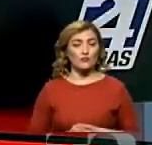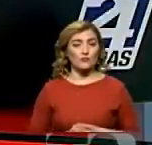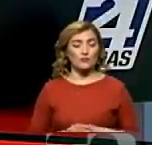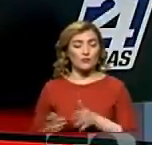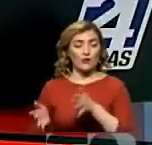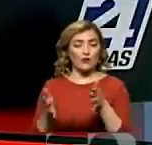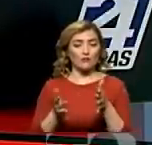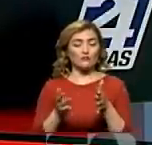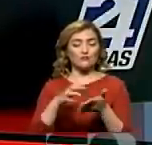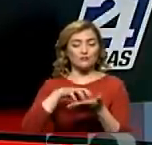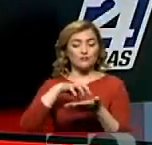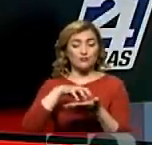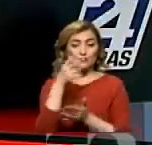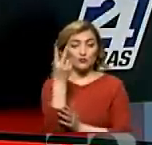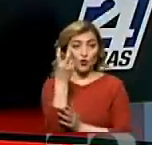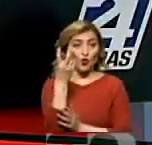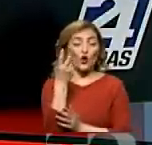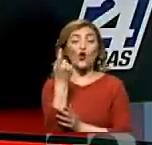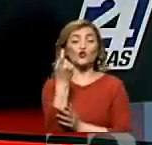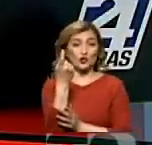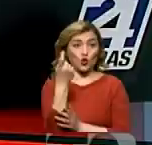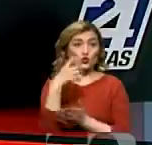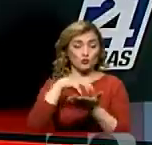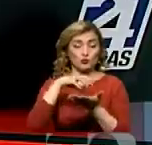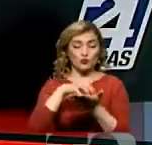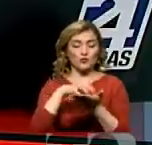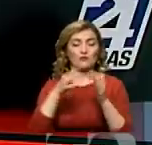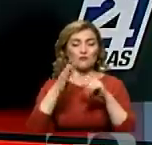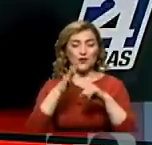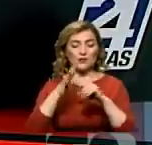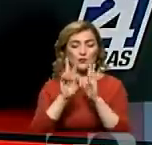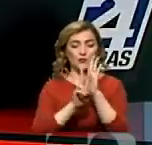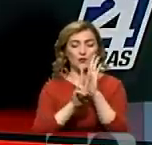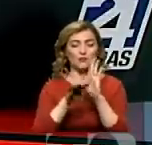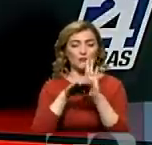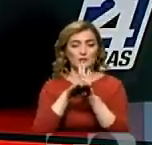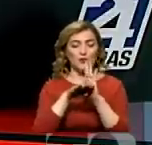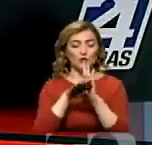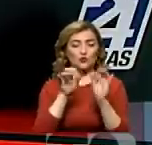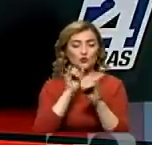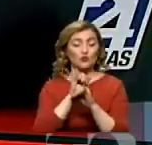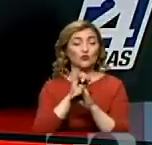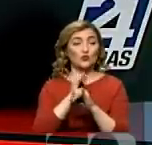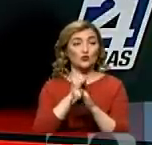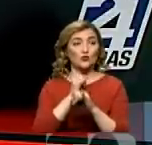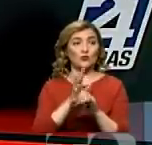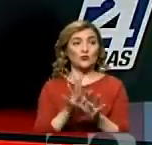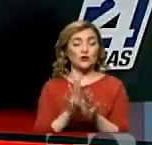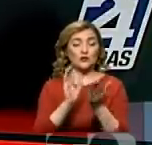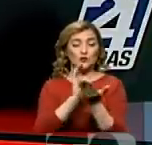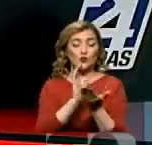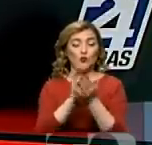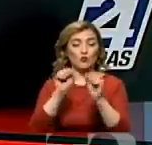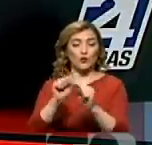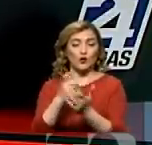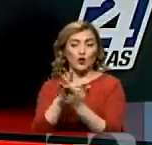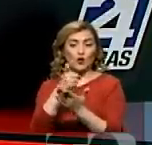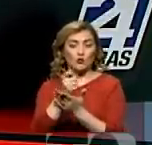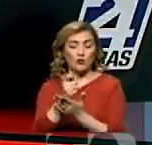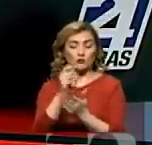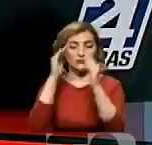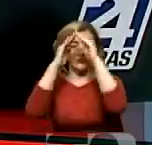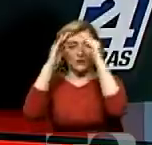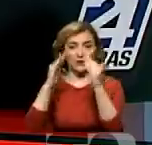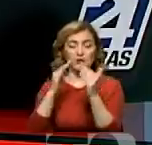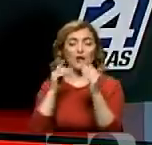En 11 provincias se realizará la Feria de Vivienda del Banco del Instituto Ecuatoriano de Seguridad Social para ofrecer la posibilidad de acceder a casas